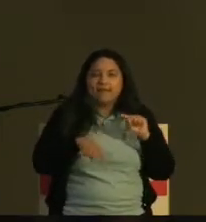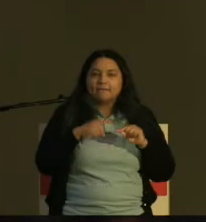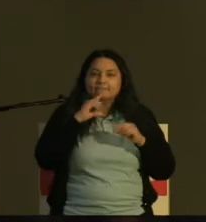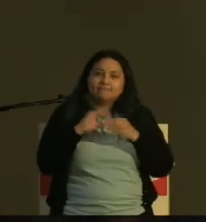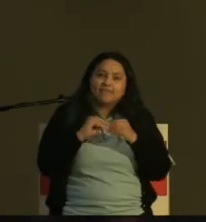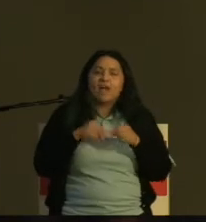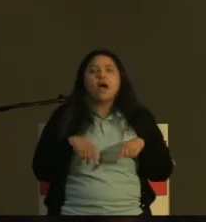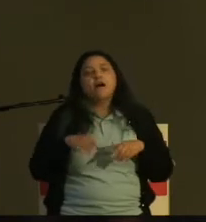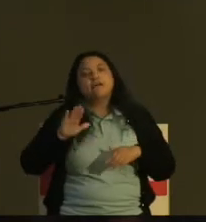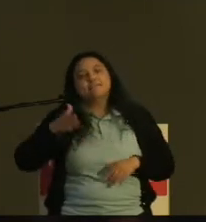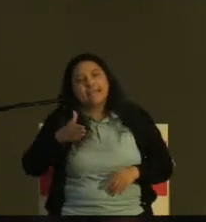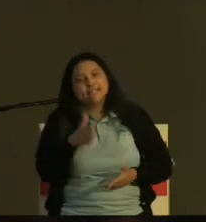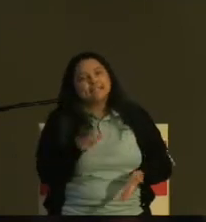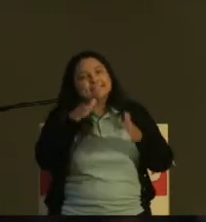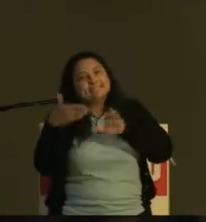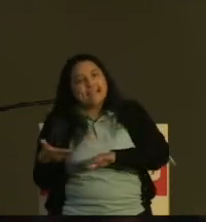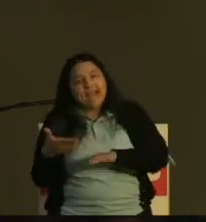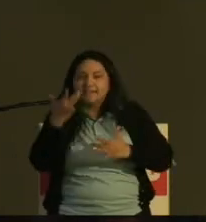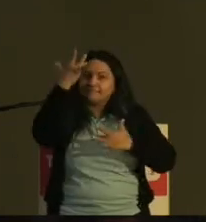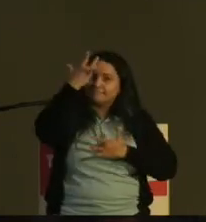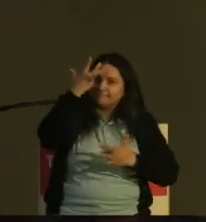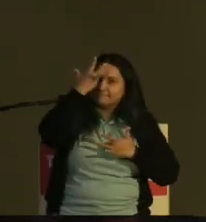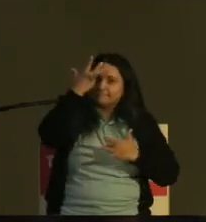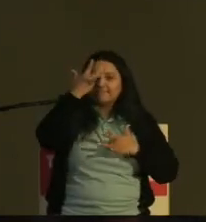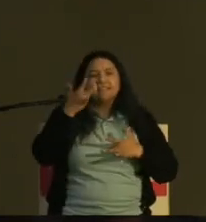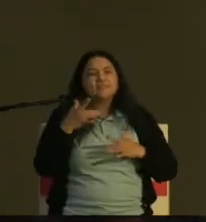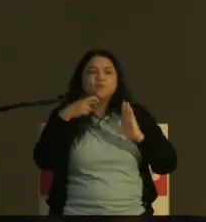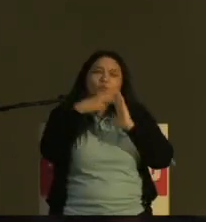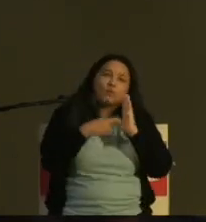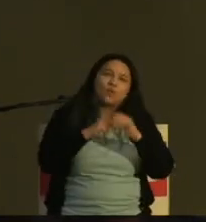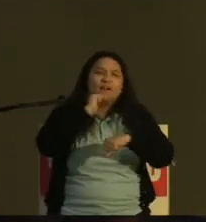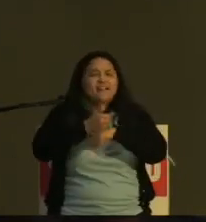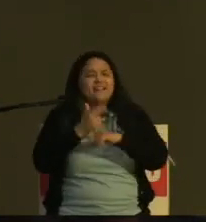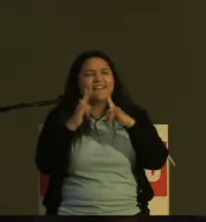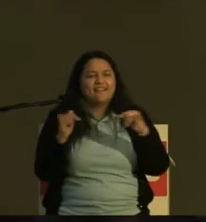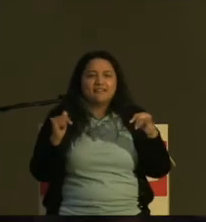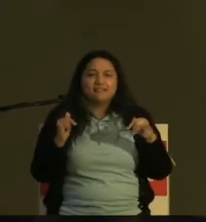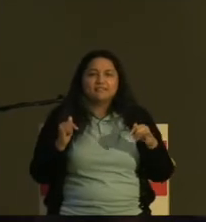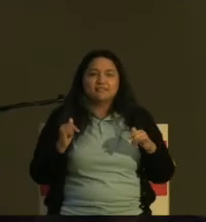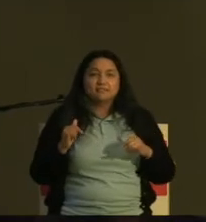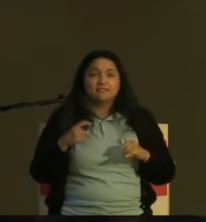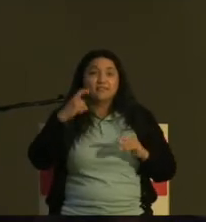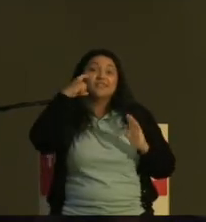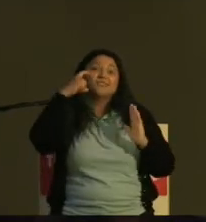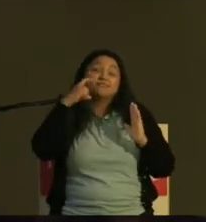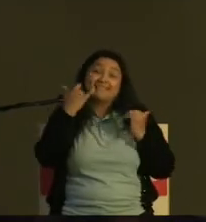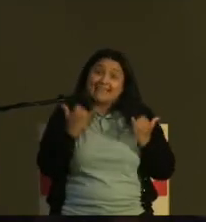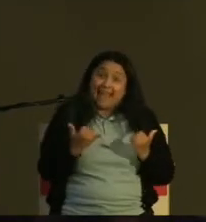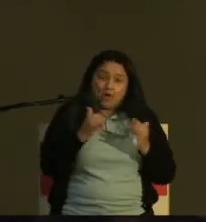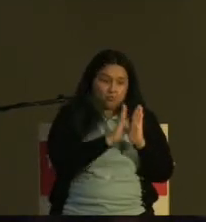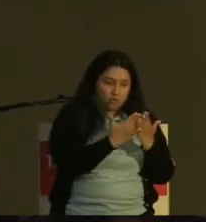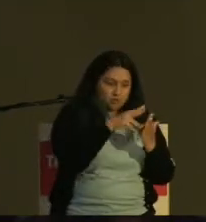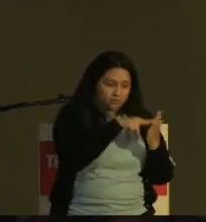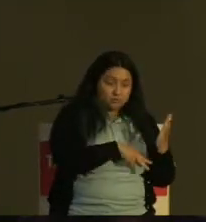muerto, que el pez, que está enfermo, que pone reglas, ¿no? Y entonces ver ahí encarnizado a ese personaje,